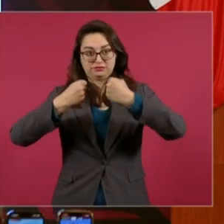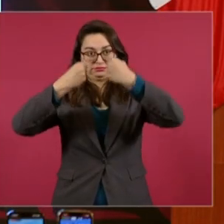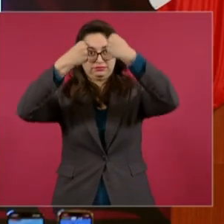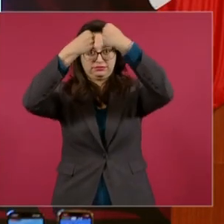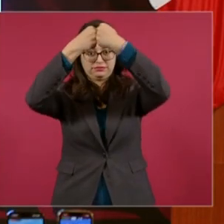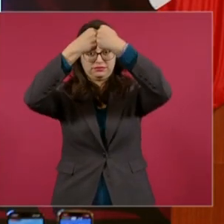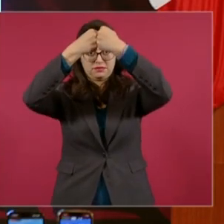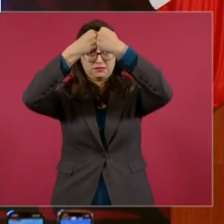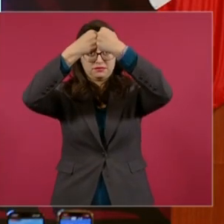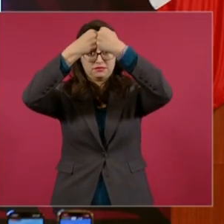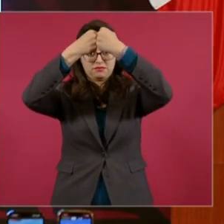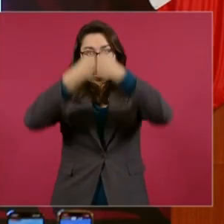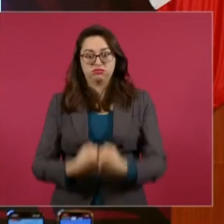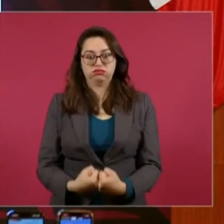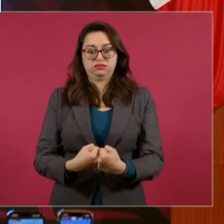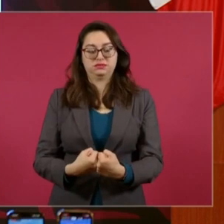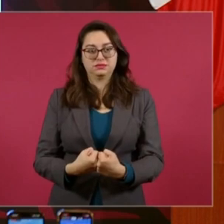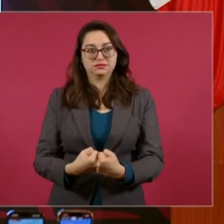del río Bravo,